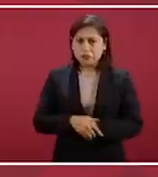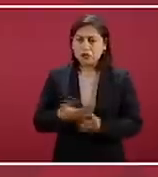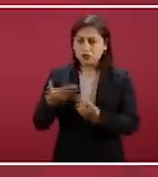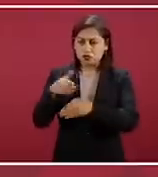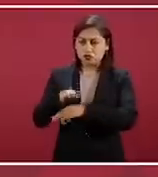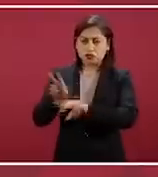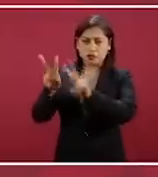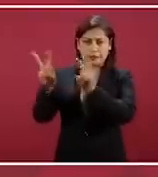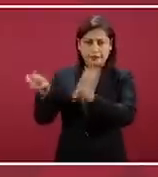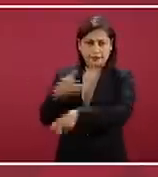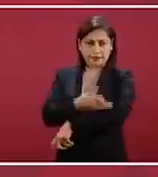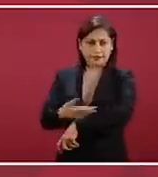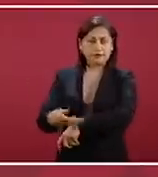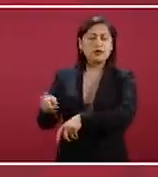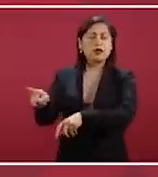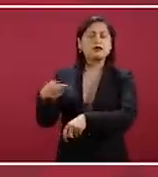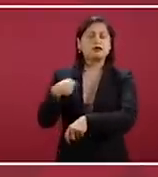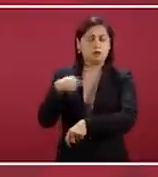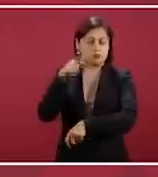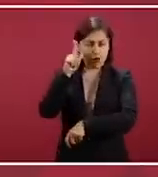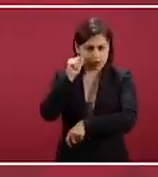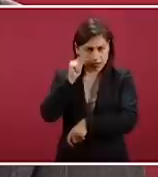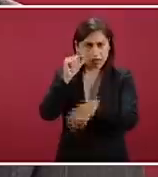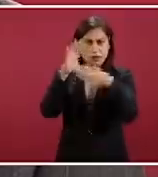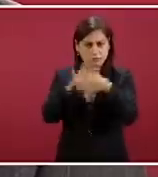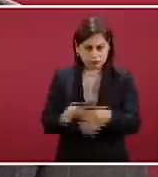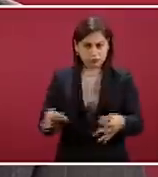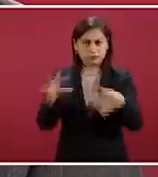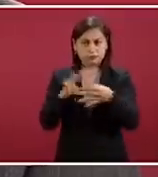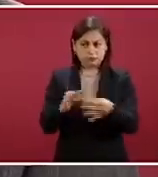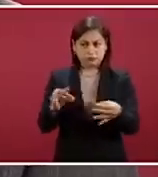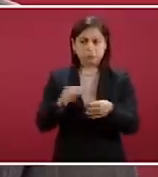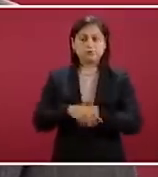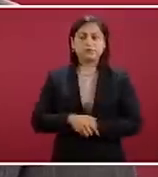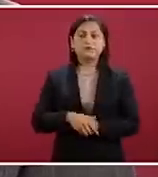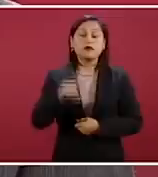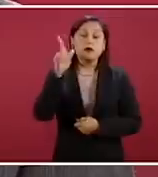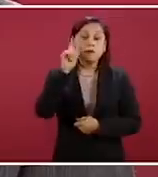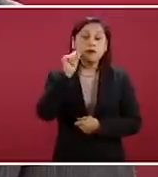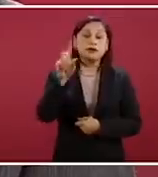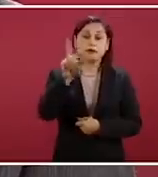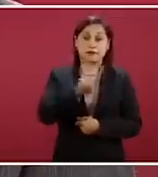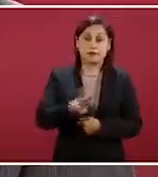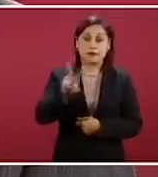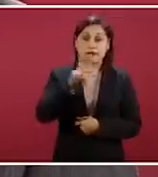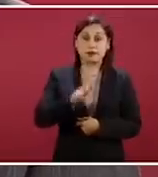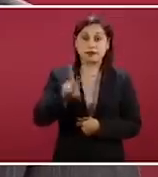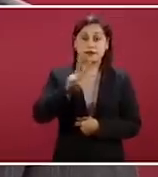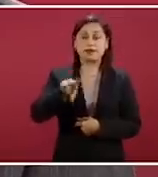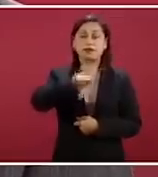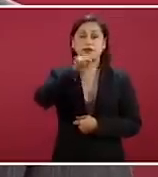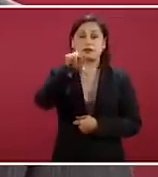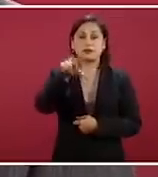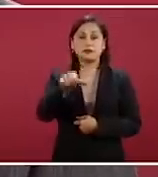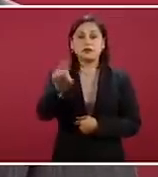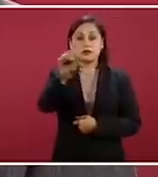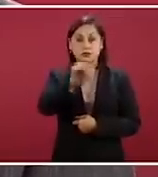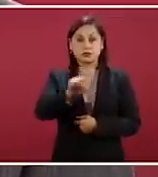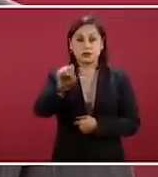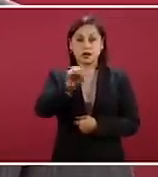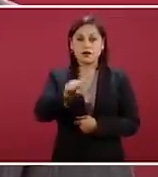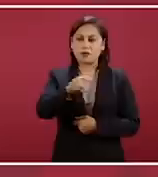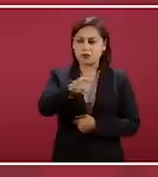tema, luego mañana es viernes, luego el sábado están